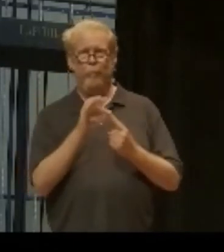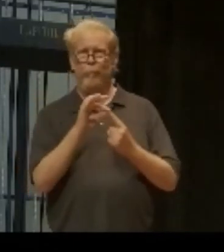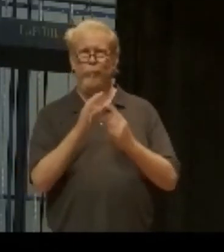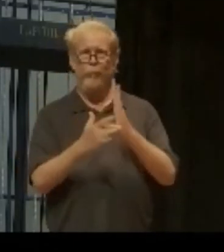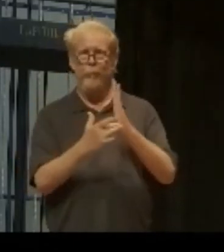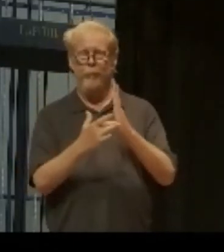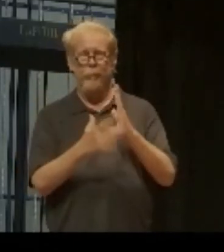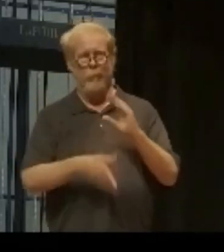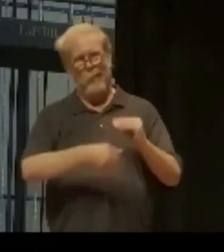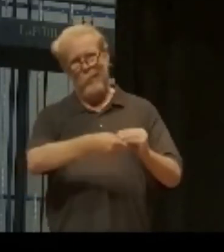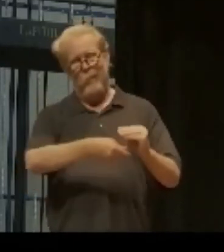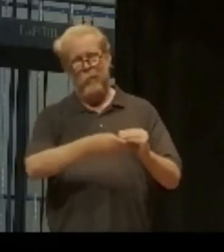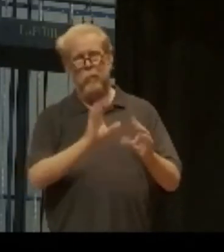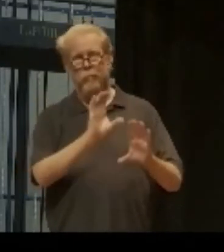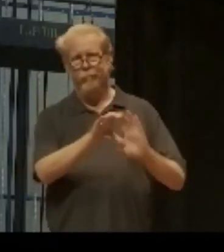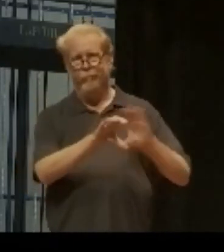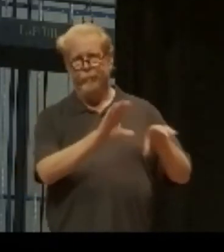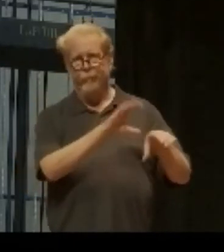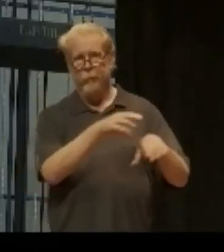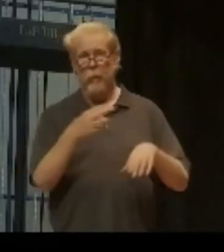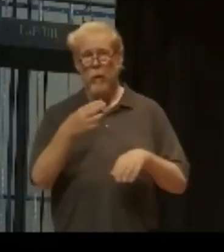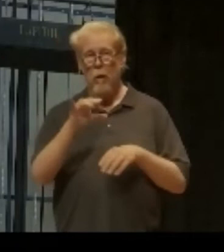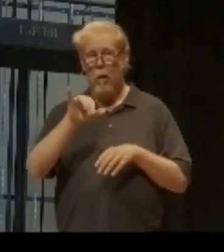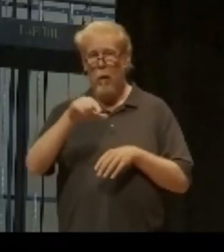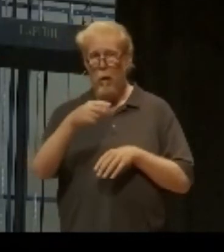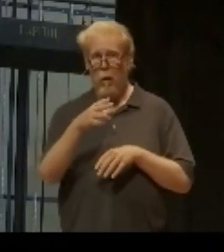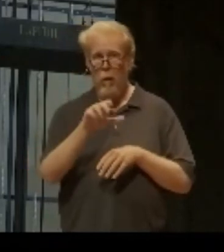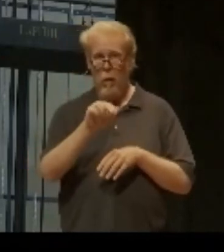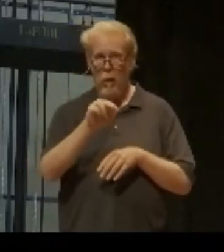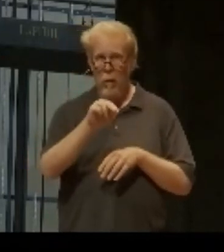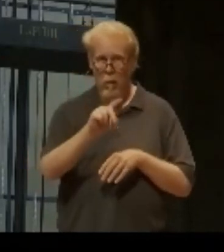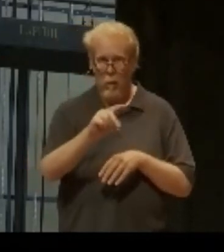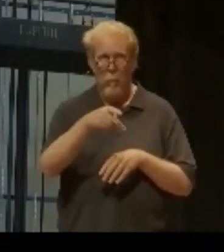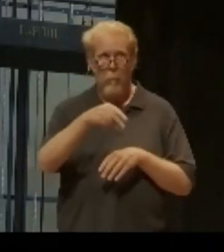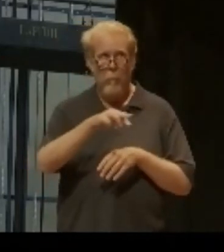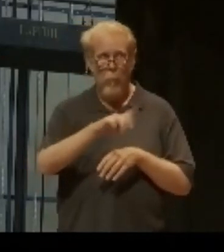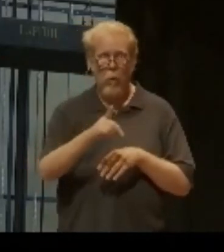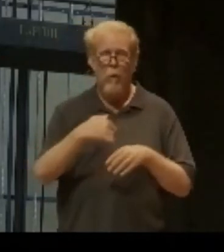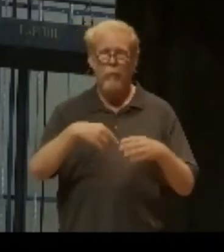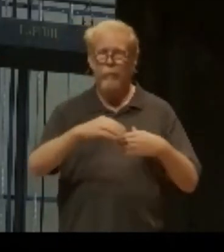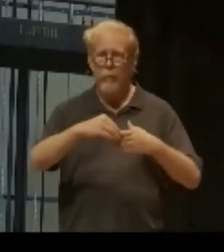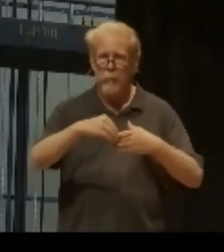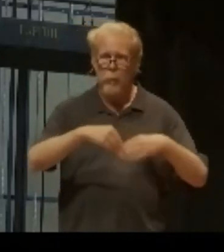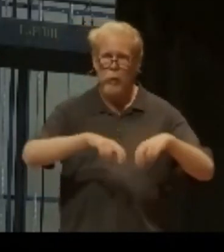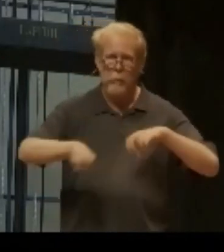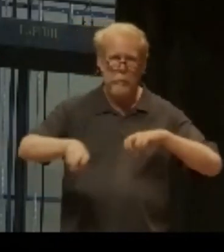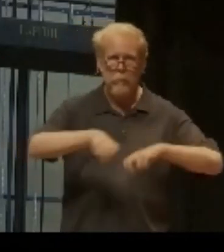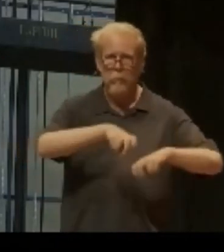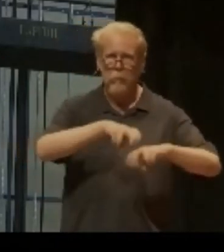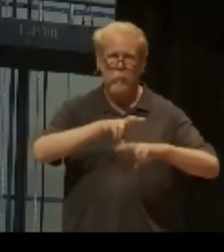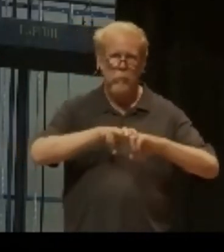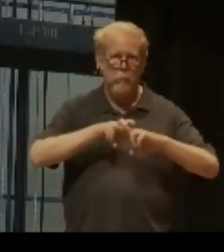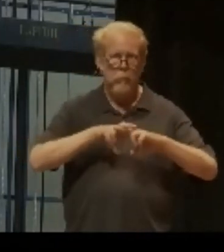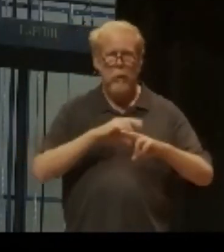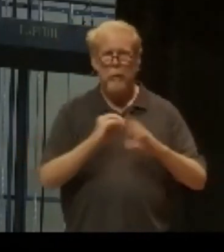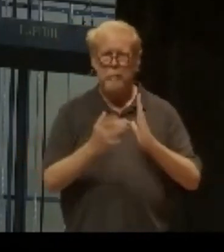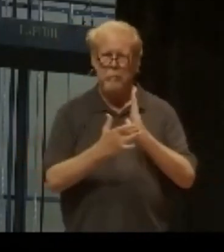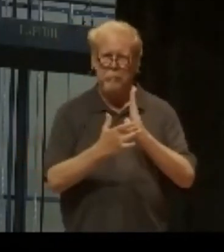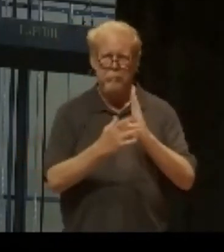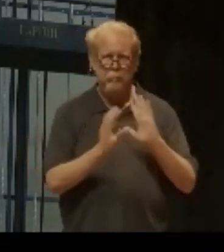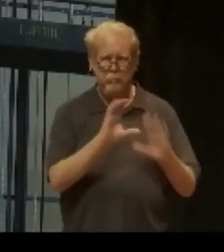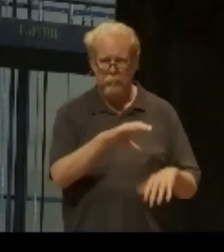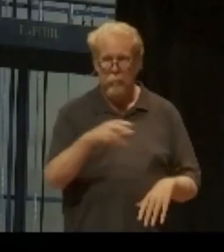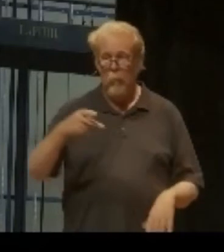lo más grande que tenemos en aulas en base al bono del 2020. Hay muchas